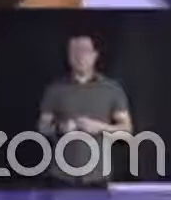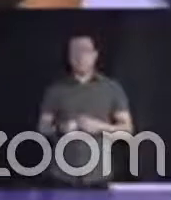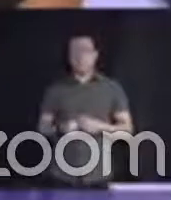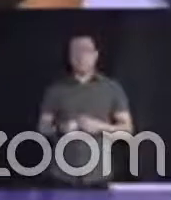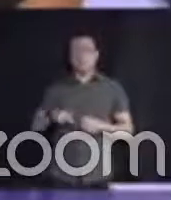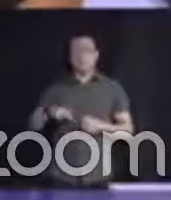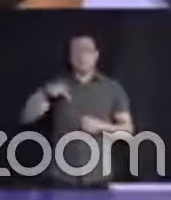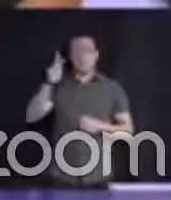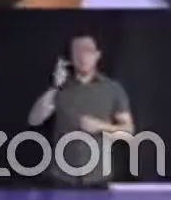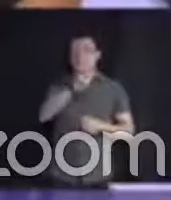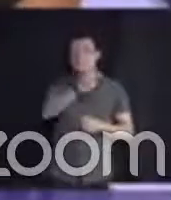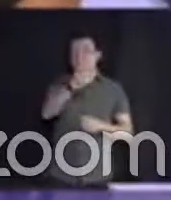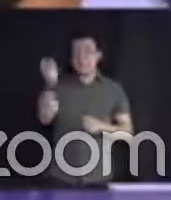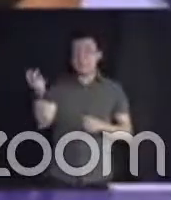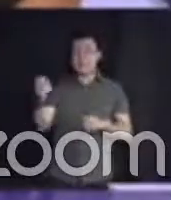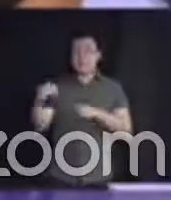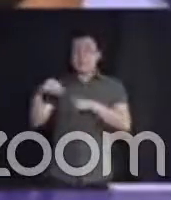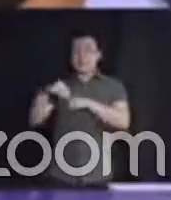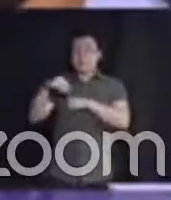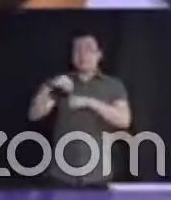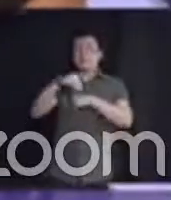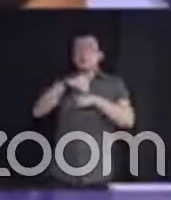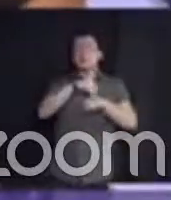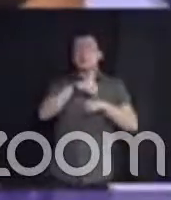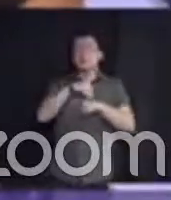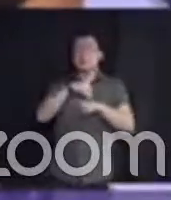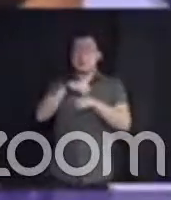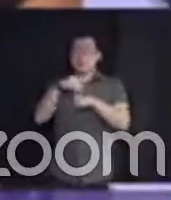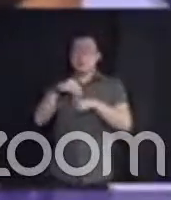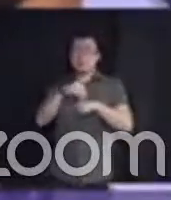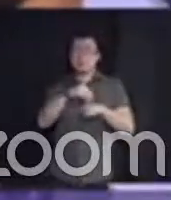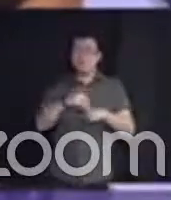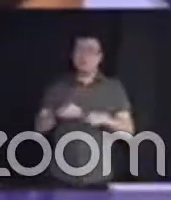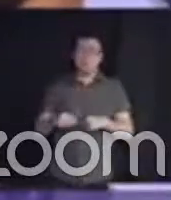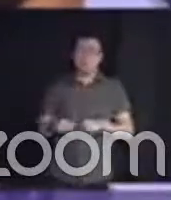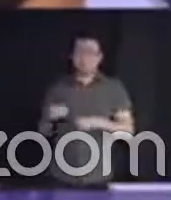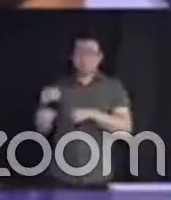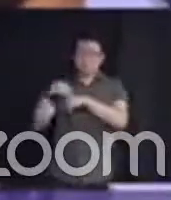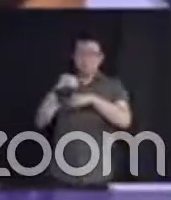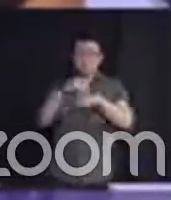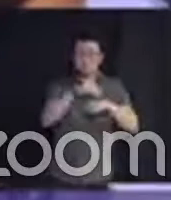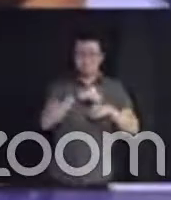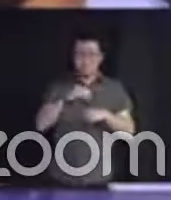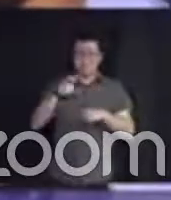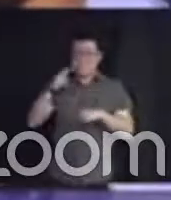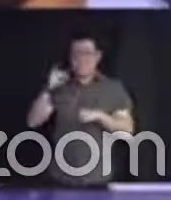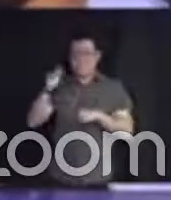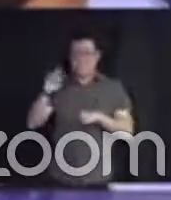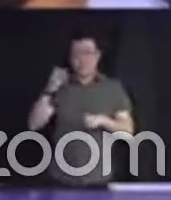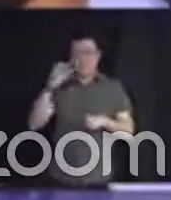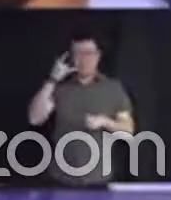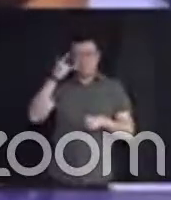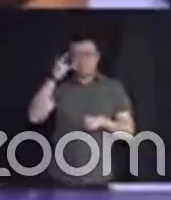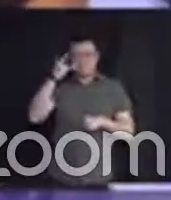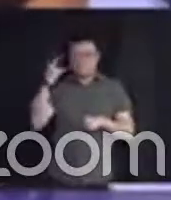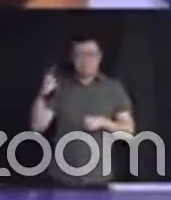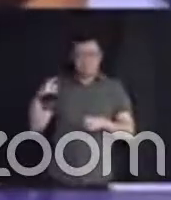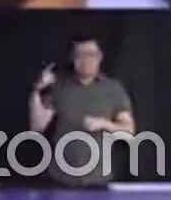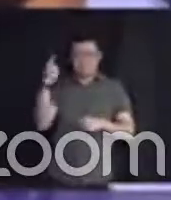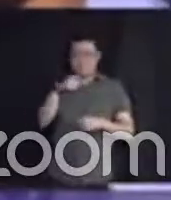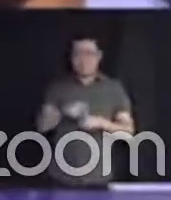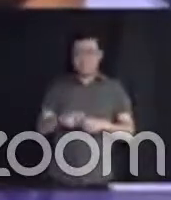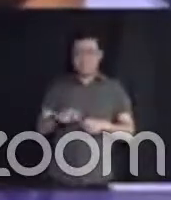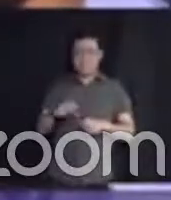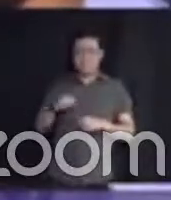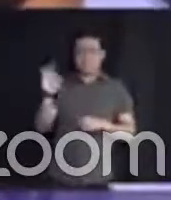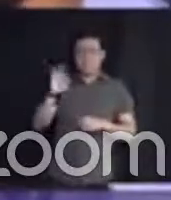Pero esas son excusas, y esa es la excusa más chafa que me pueden decir, la más chafa de todas. Porque